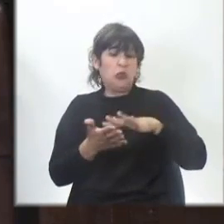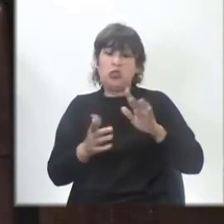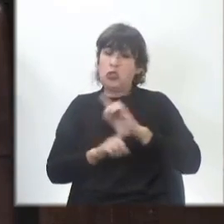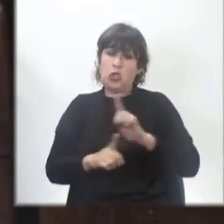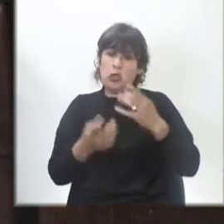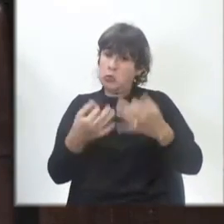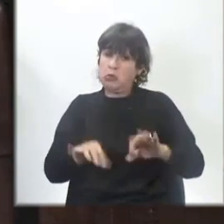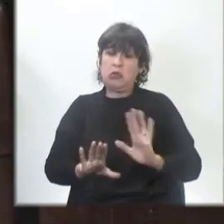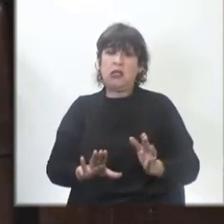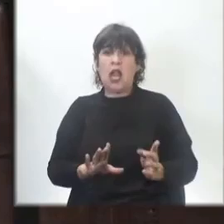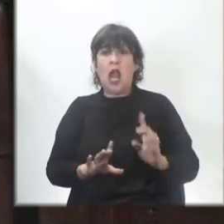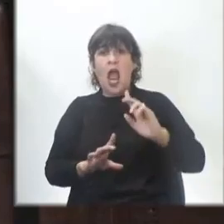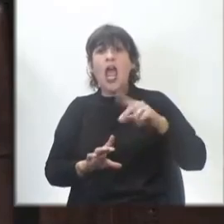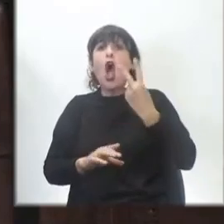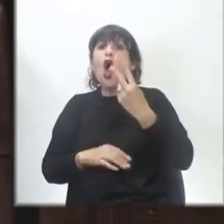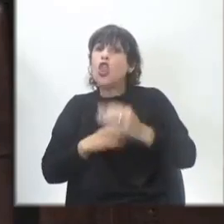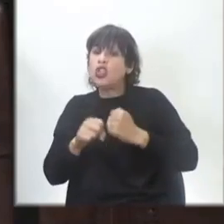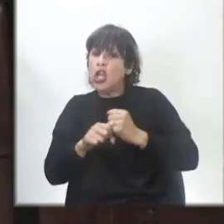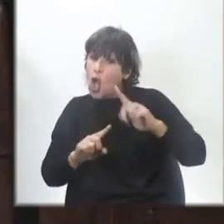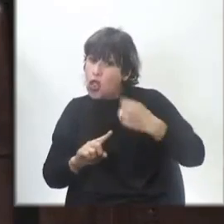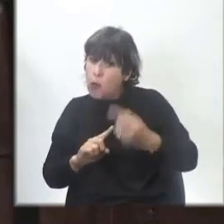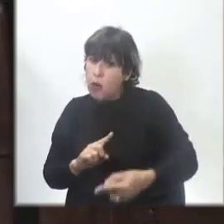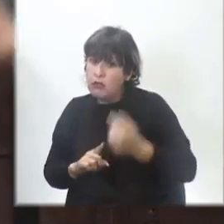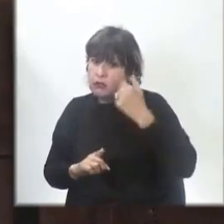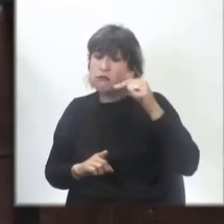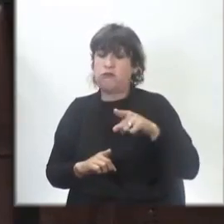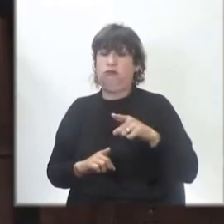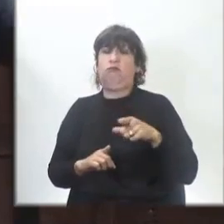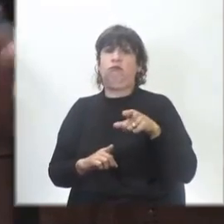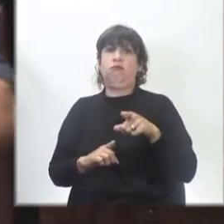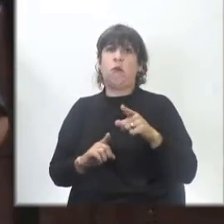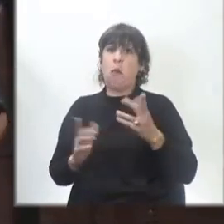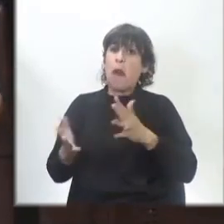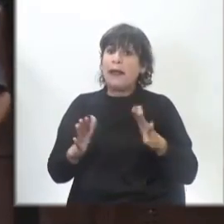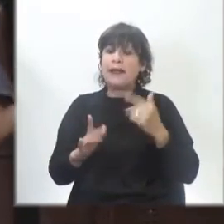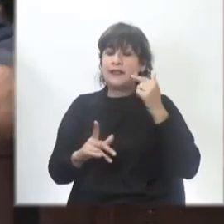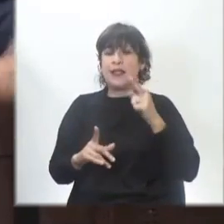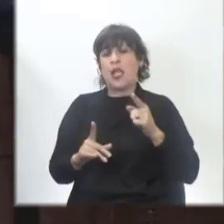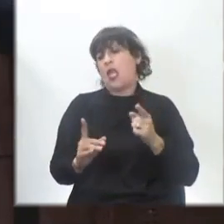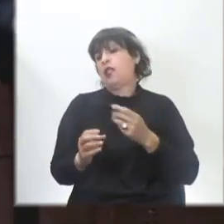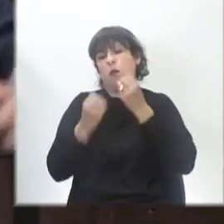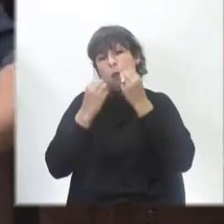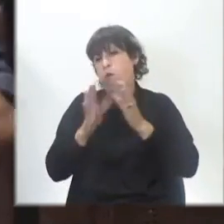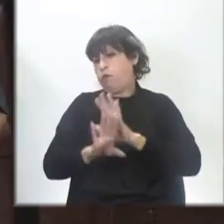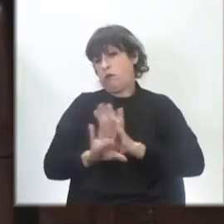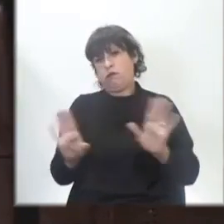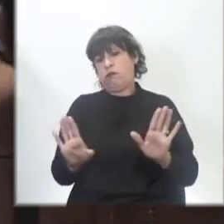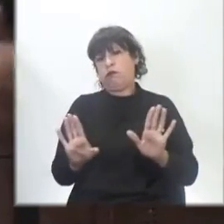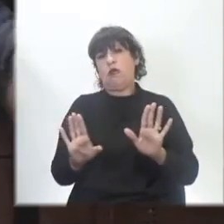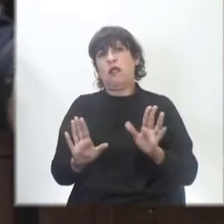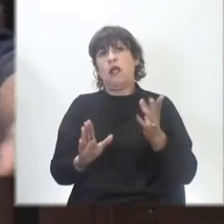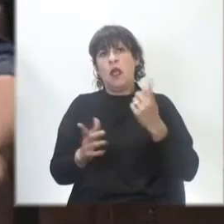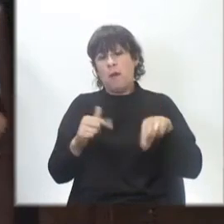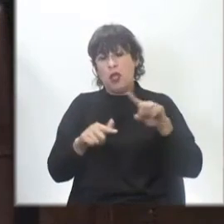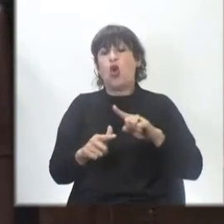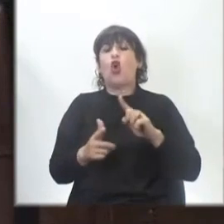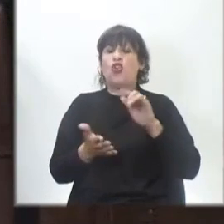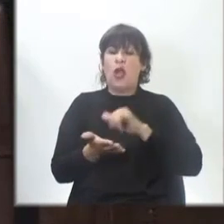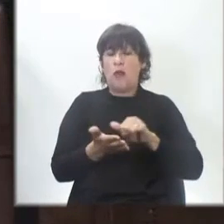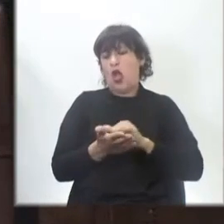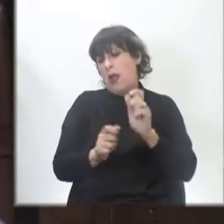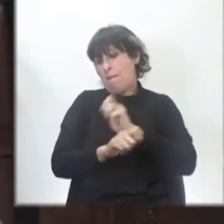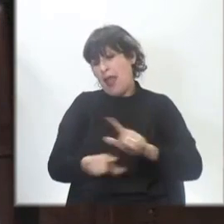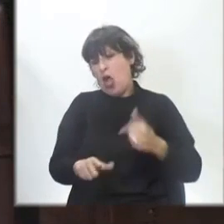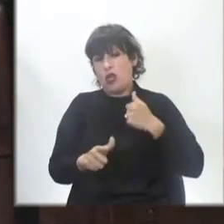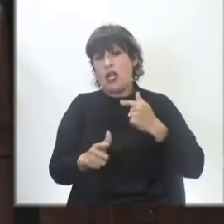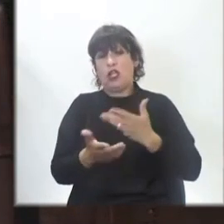y a los 2 años, al poco tiempo después, parece que es maravilloso incluso con aviones peores a los que